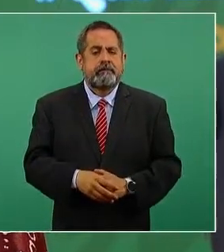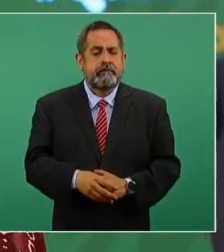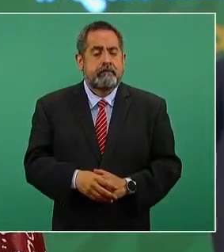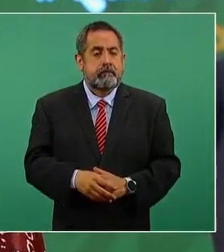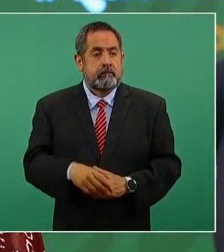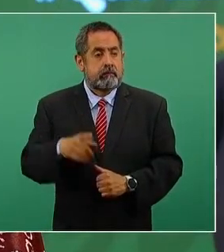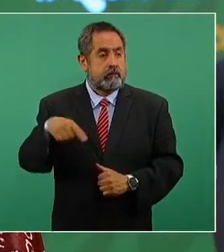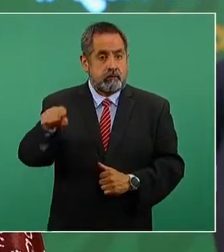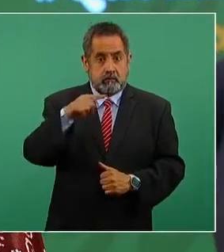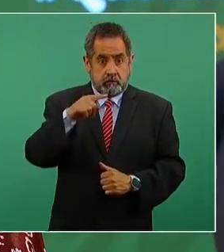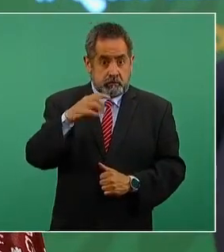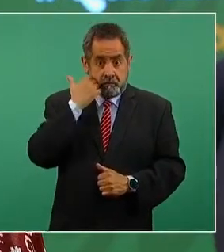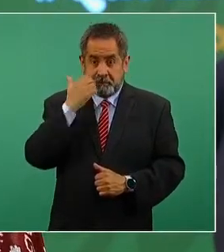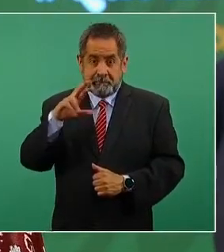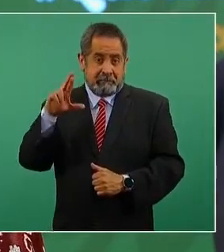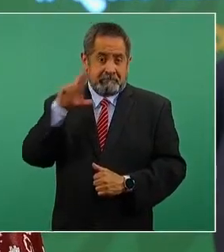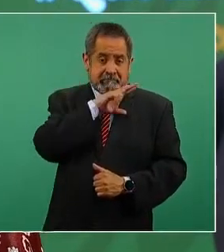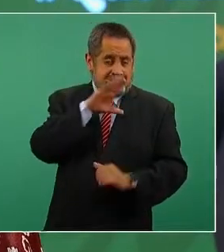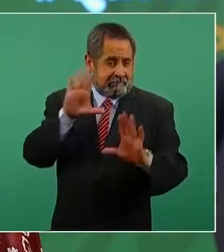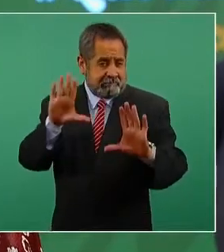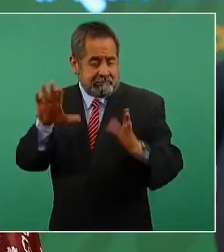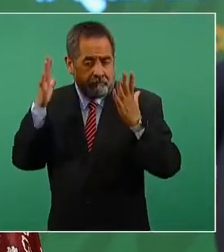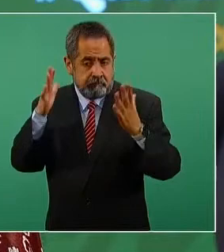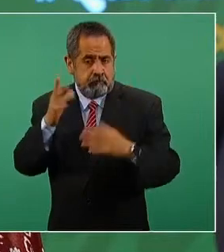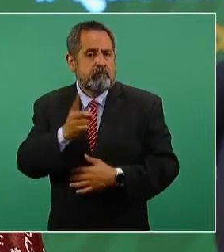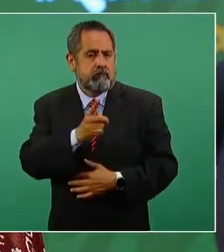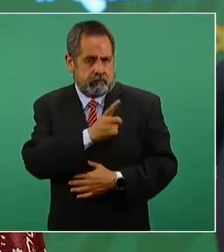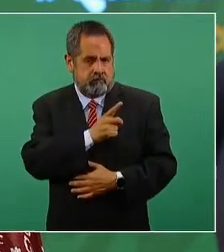si quieres ir rápido, ve solo.